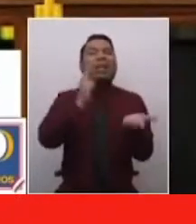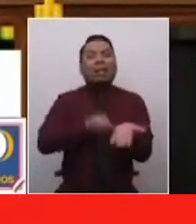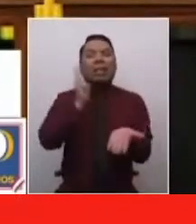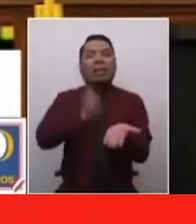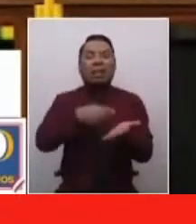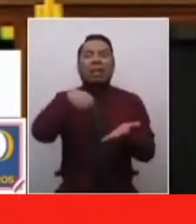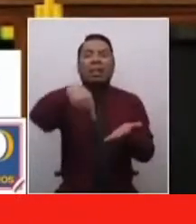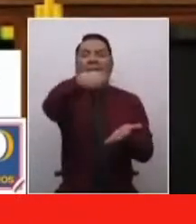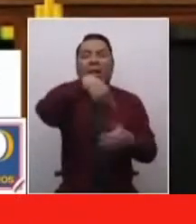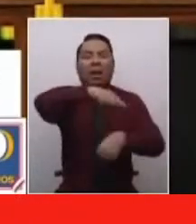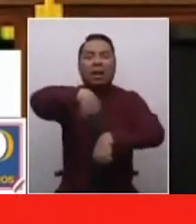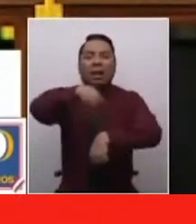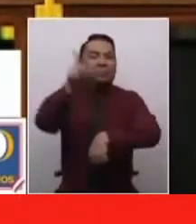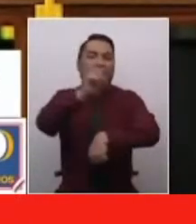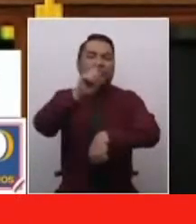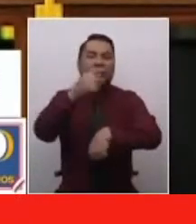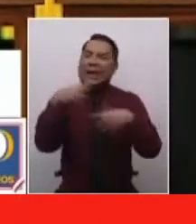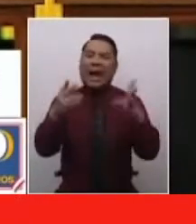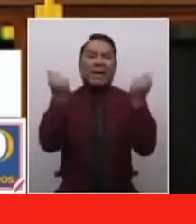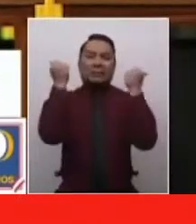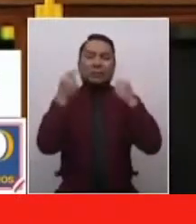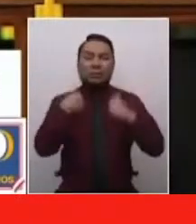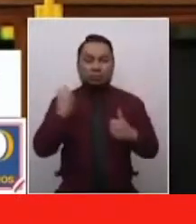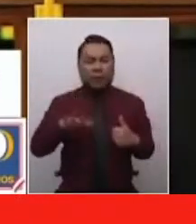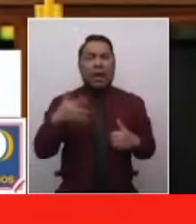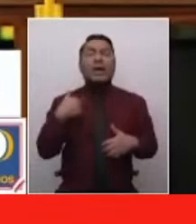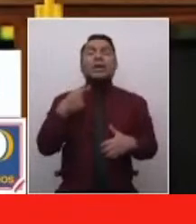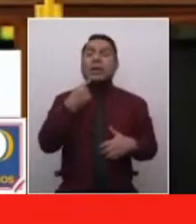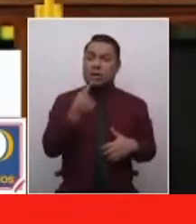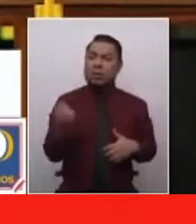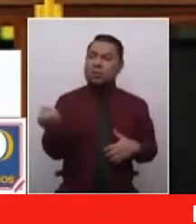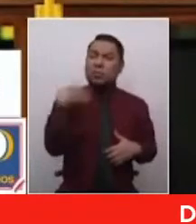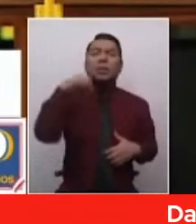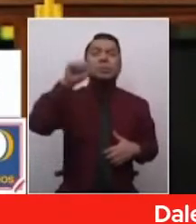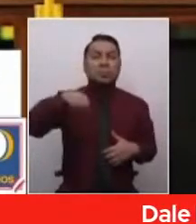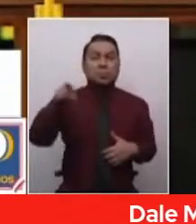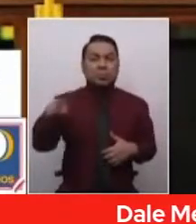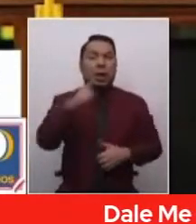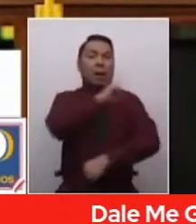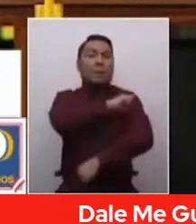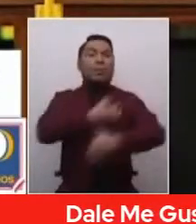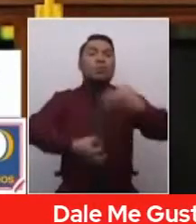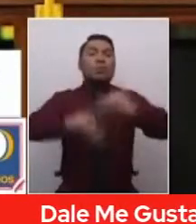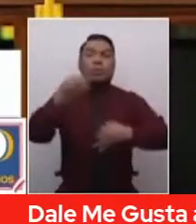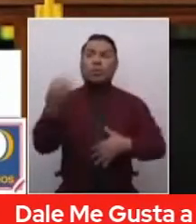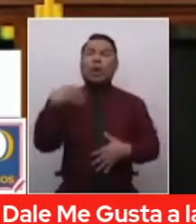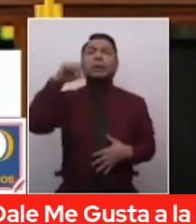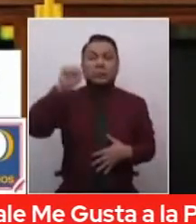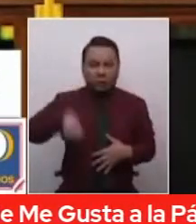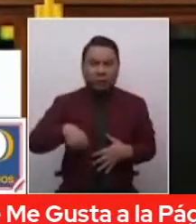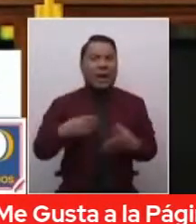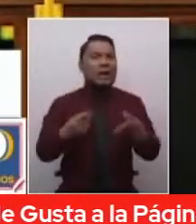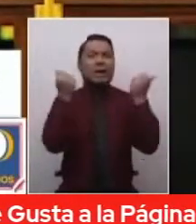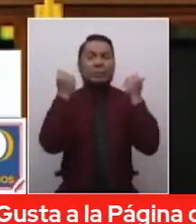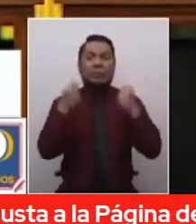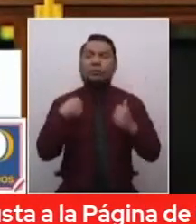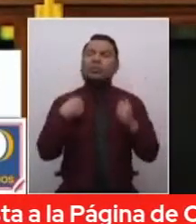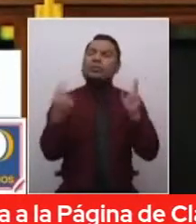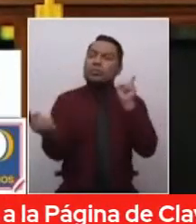a juntar. Y esto ya tiene la venia de la presidenta del Poder Judicial, con quien justamente